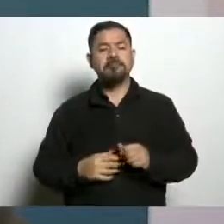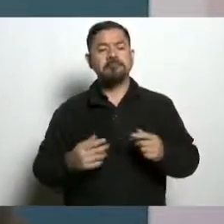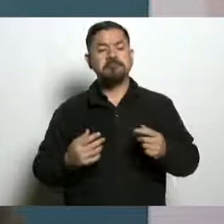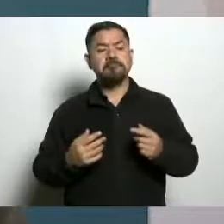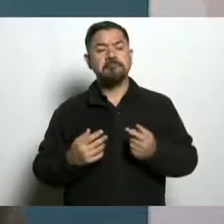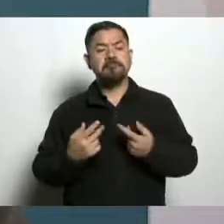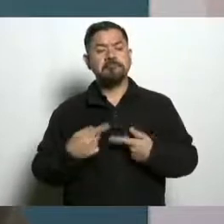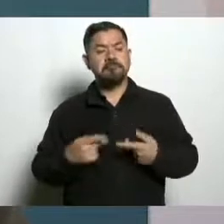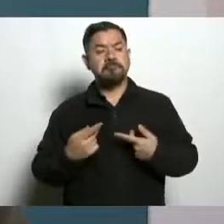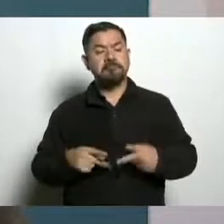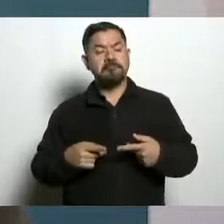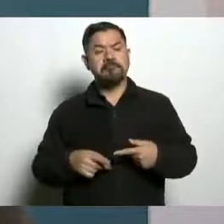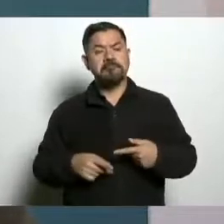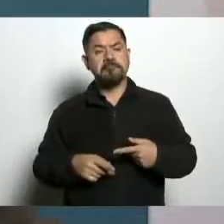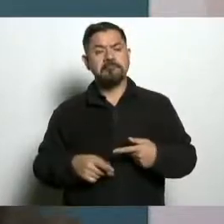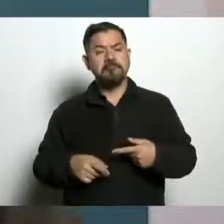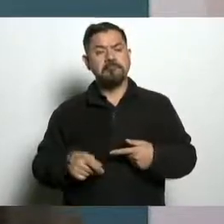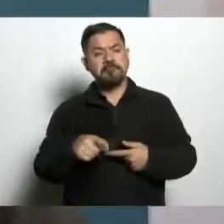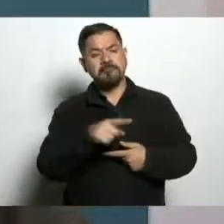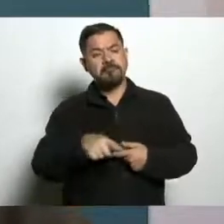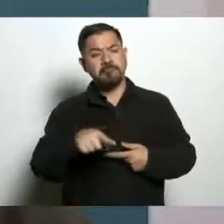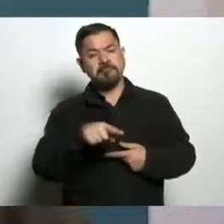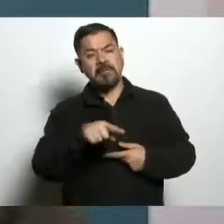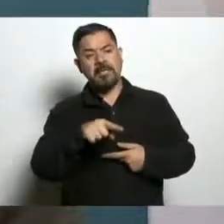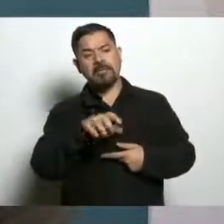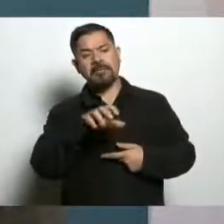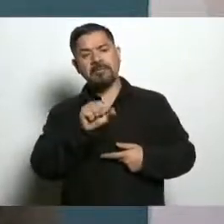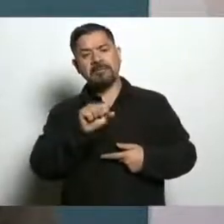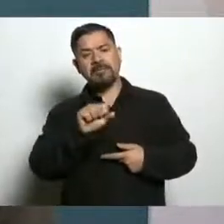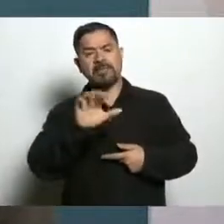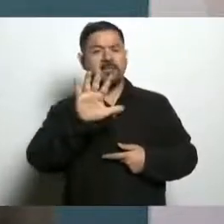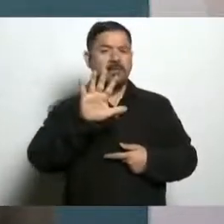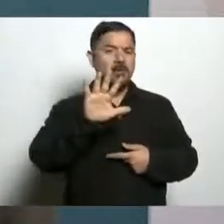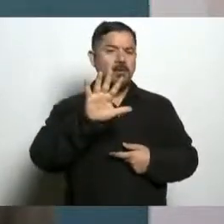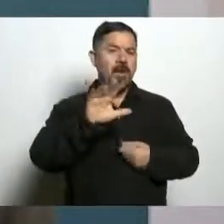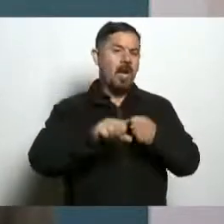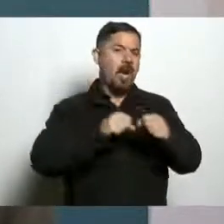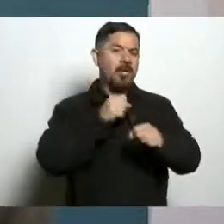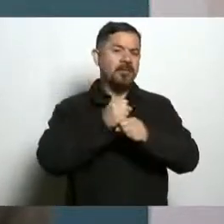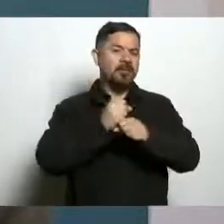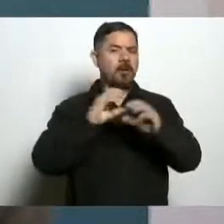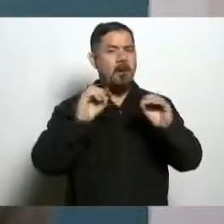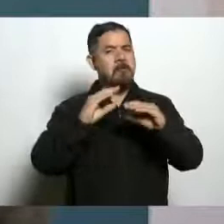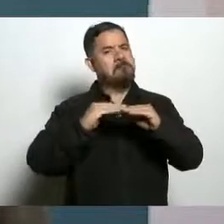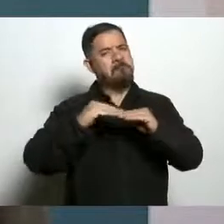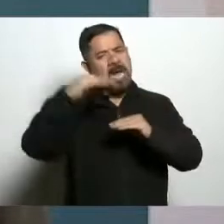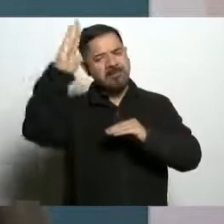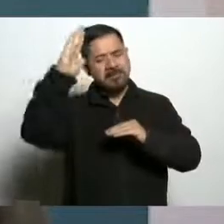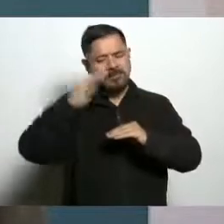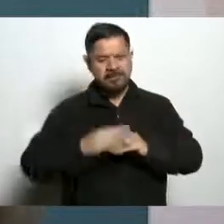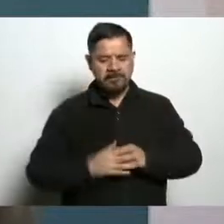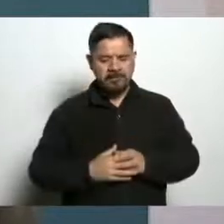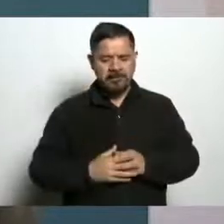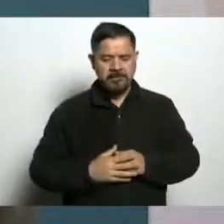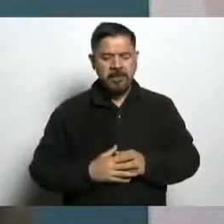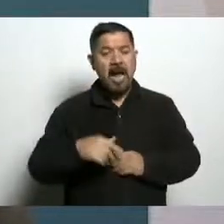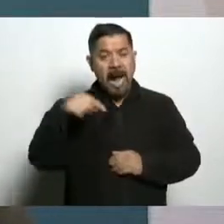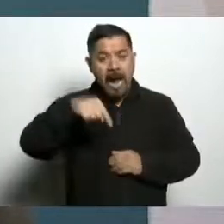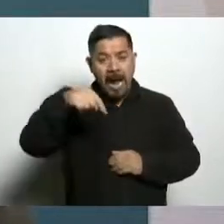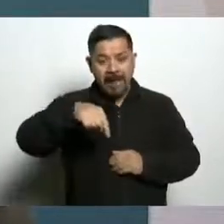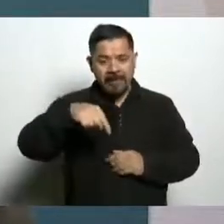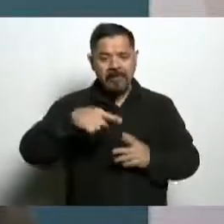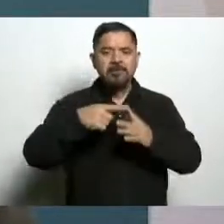quienes tienen 65 años y más. Aquí